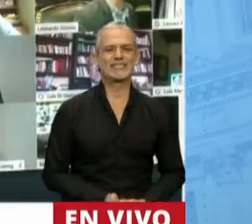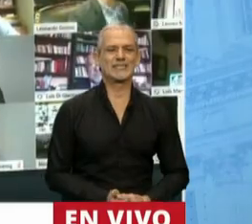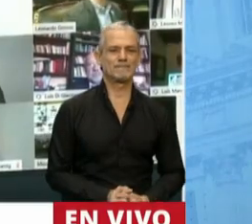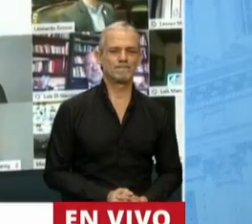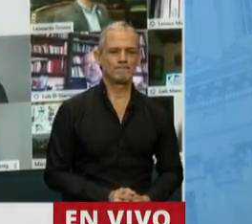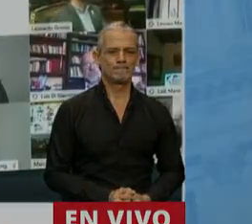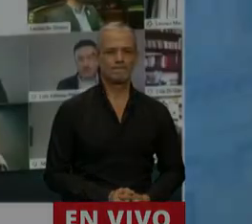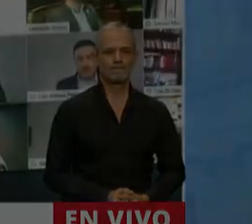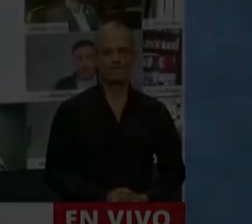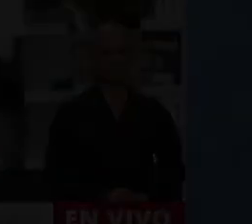muchas gracias diputados el link